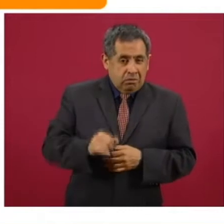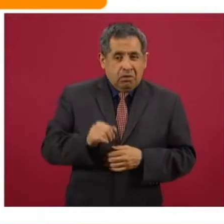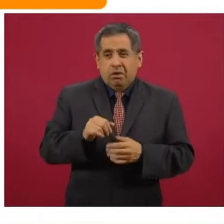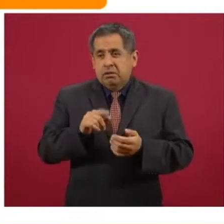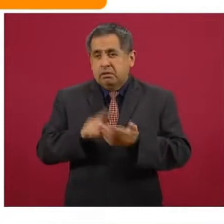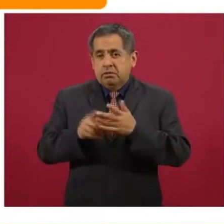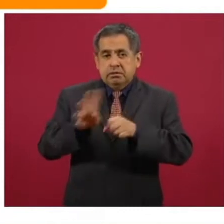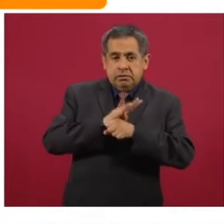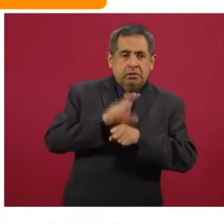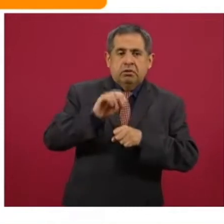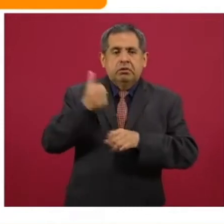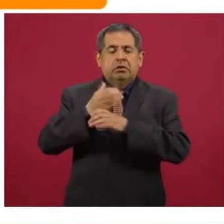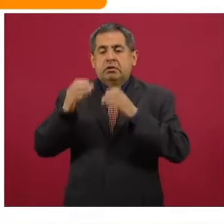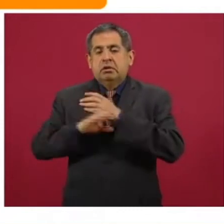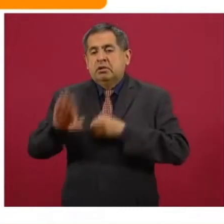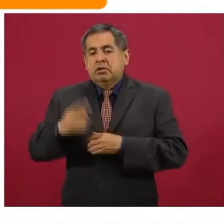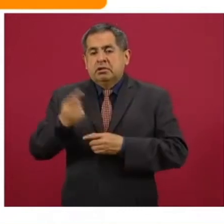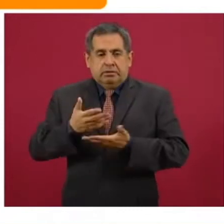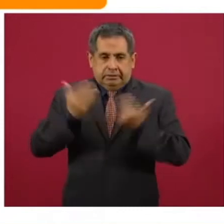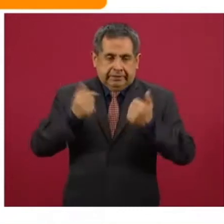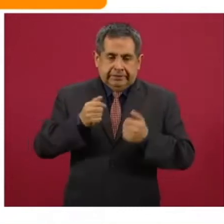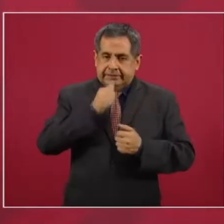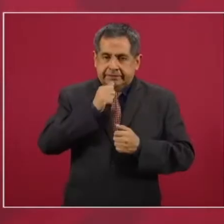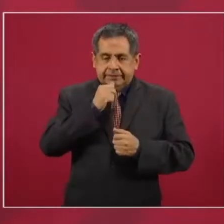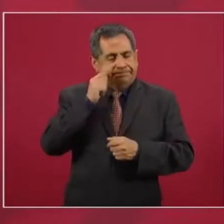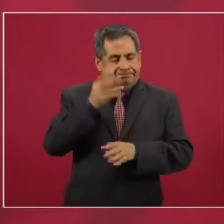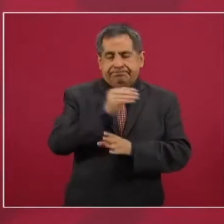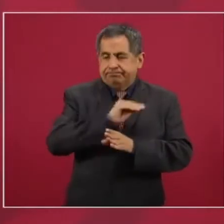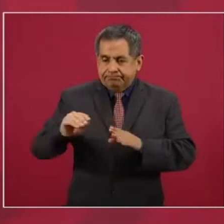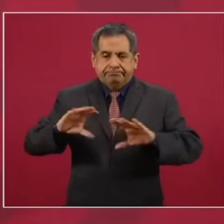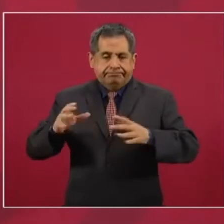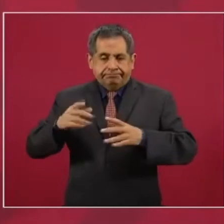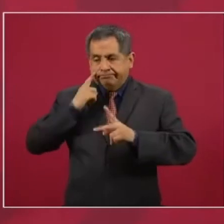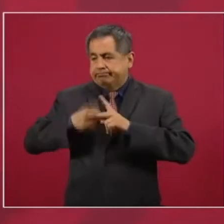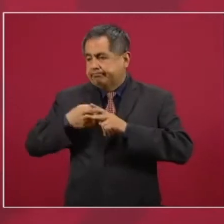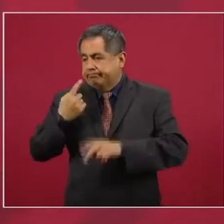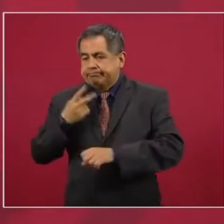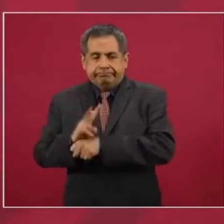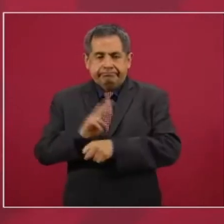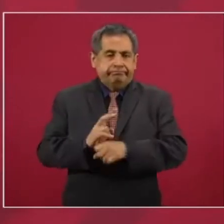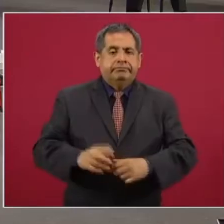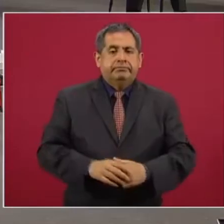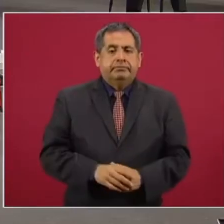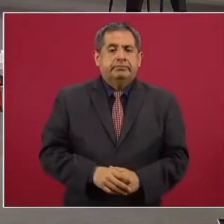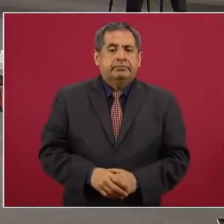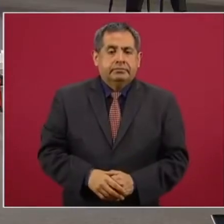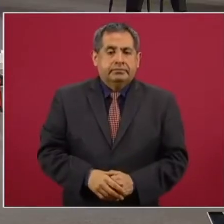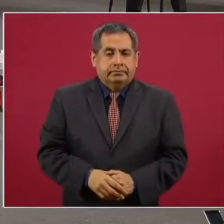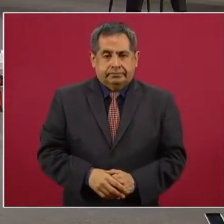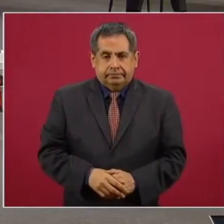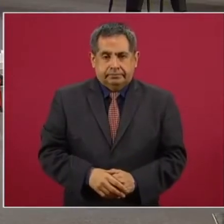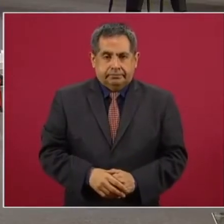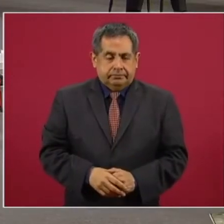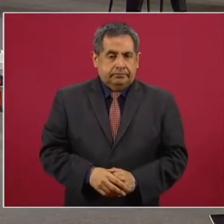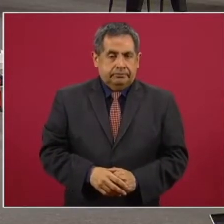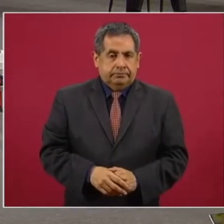laboratorio, pero de nueva cuenta son incorporadas como parte de la vigilancia epidemiológica. La siguiente, por